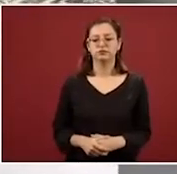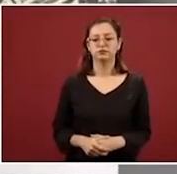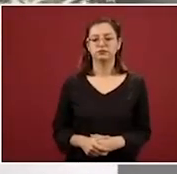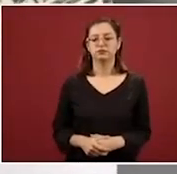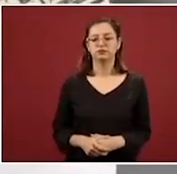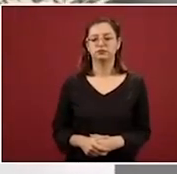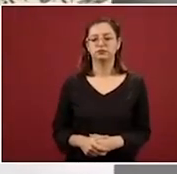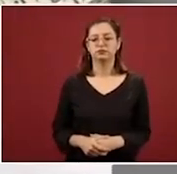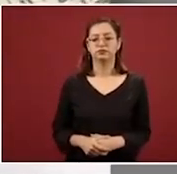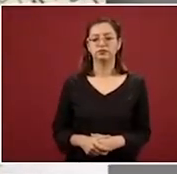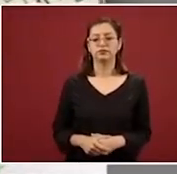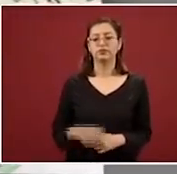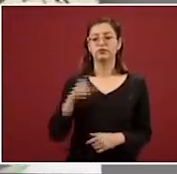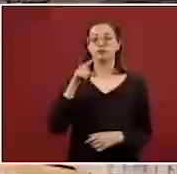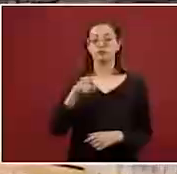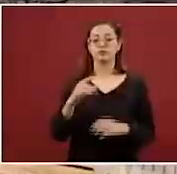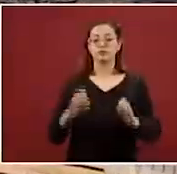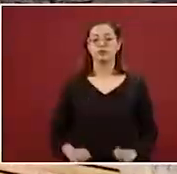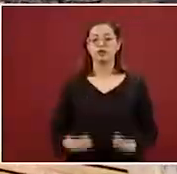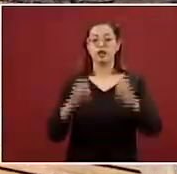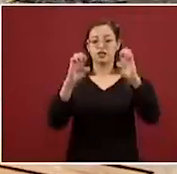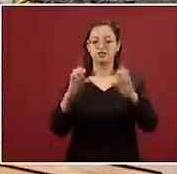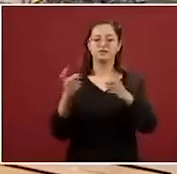El edificio terminal de pasajeros,